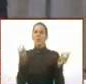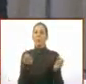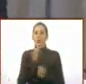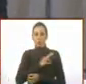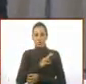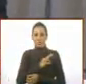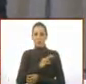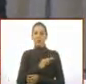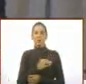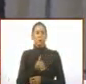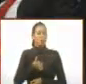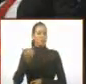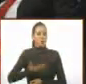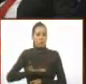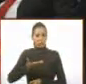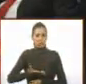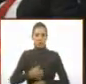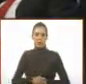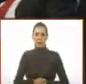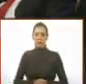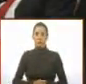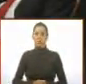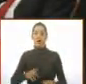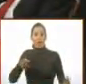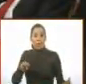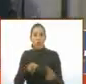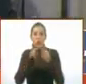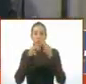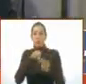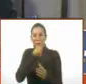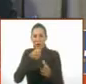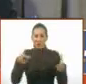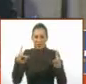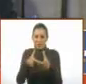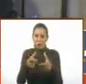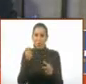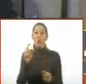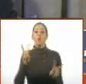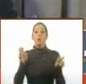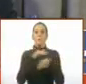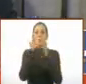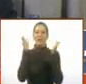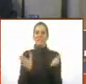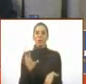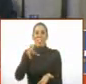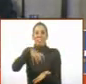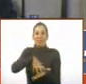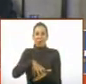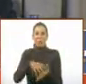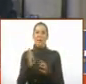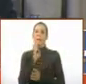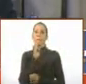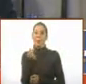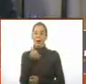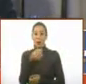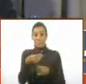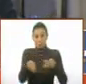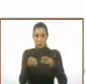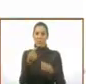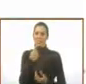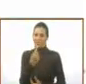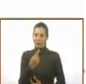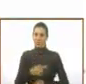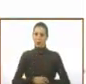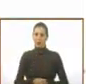de una manera más importante. En el encuentro con los medios fue presentado el nuevo ministro de Estado para la Banca Pública, Rodolfo Marco Torres, quien señaló